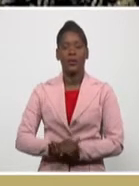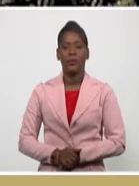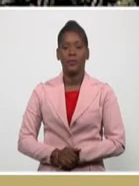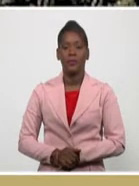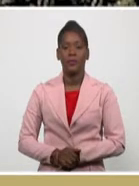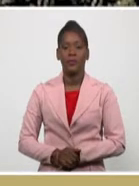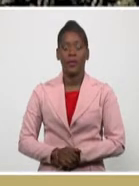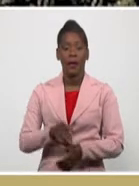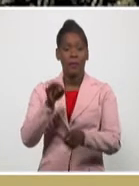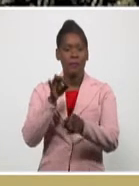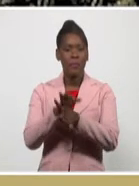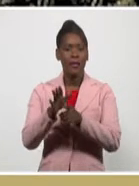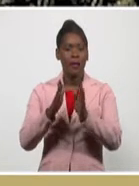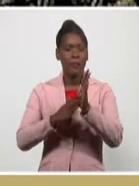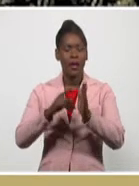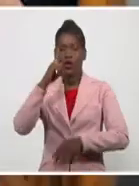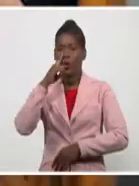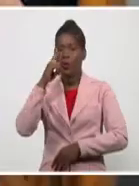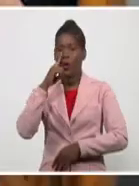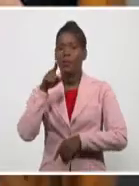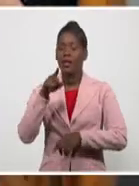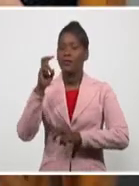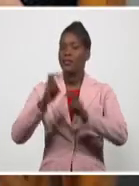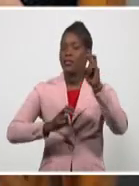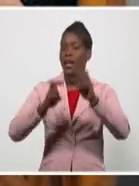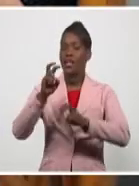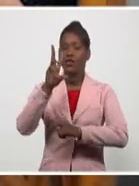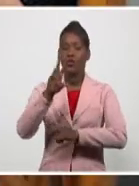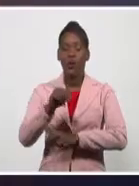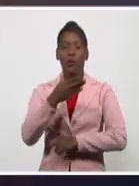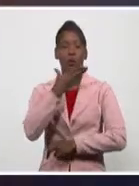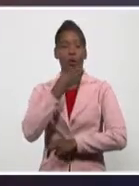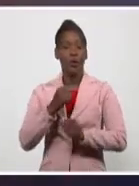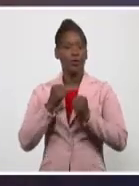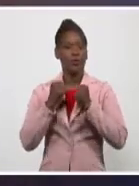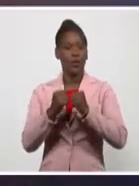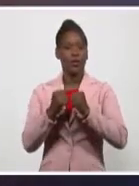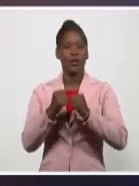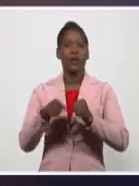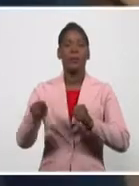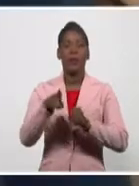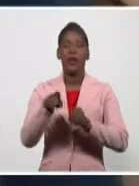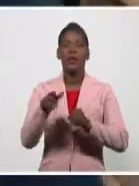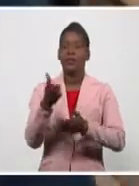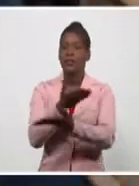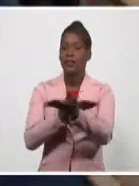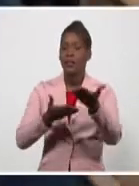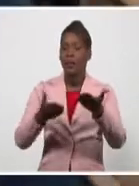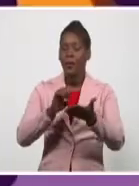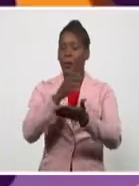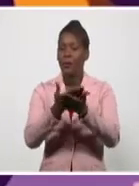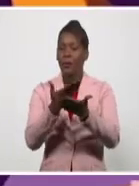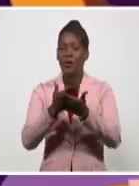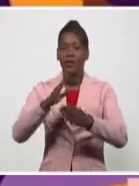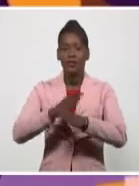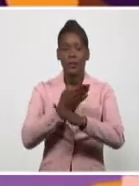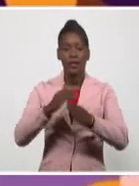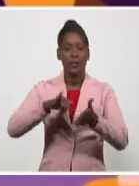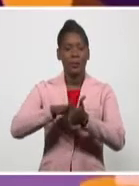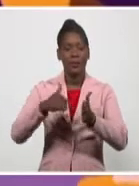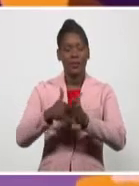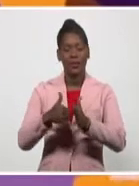noviembre tuvo lugar el taller Casa Tomada, Jóvenes en Resistencia, proyectos, desafíos y apuestas desde la cultura de hoy. Además,